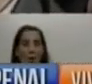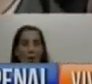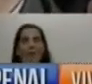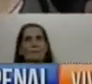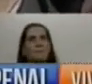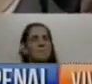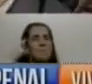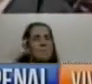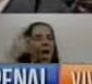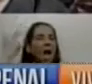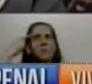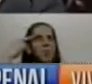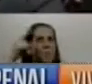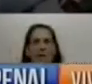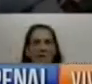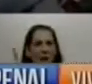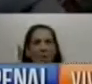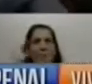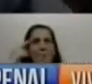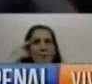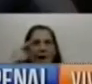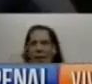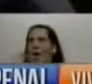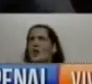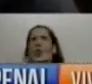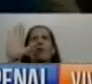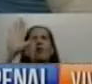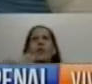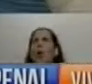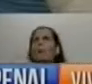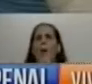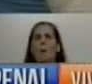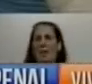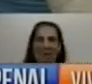un sistema, como es la que se está proponiendo, repercute